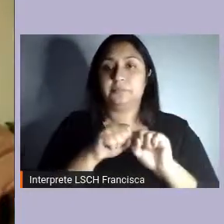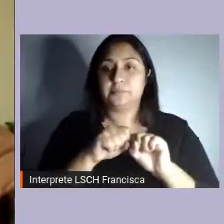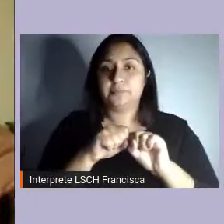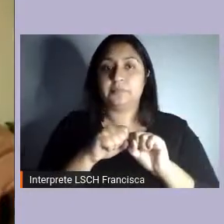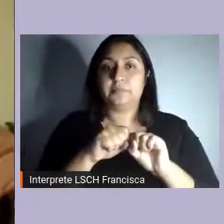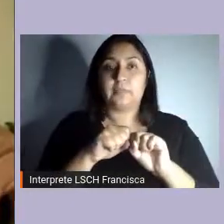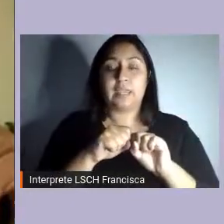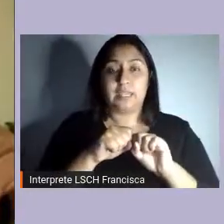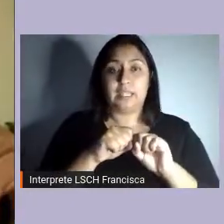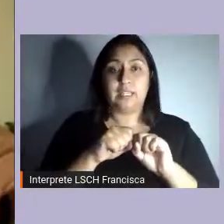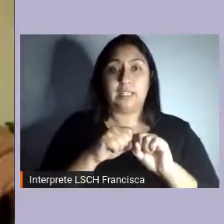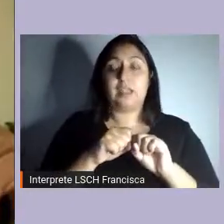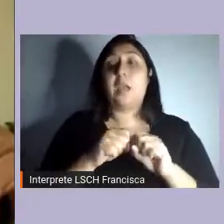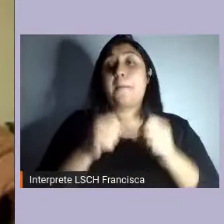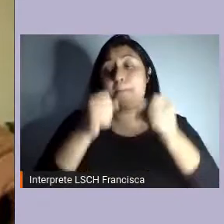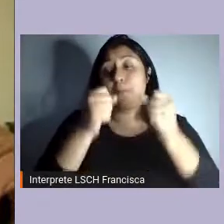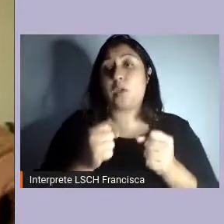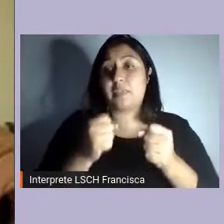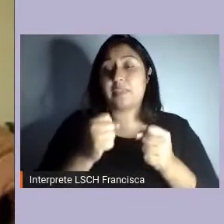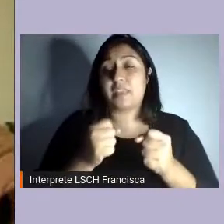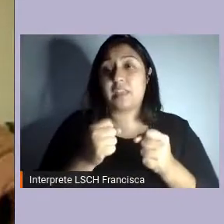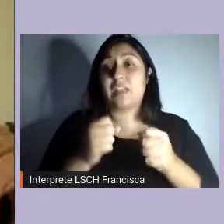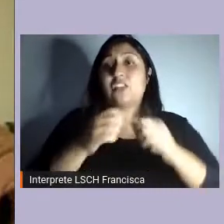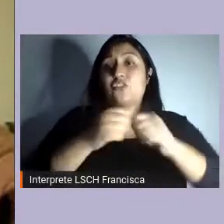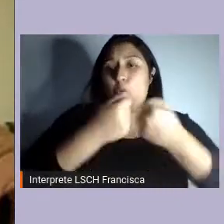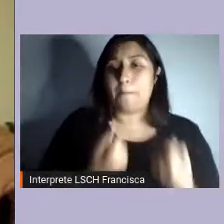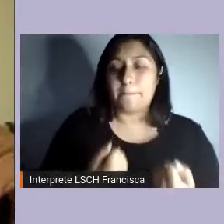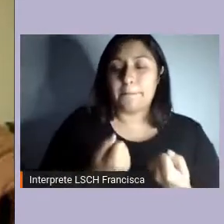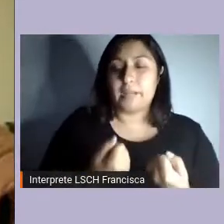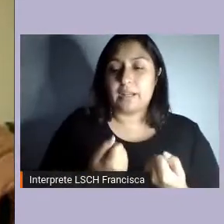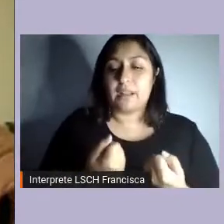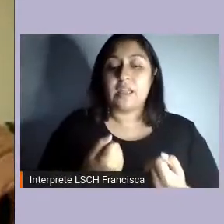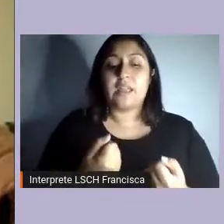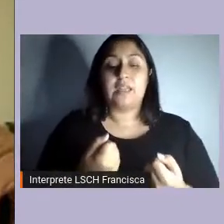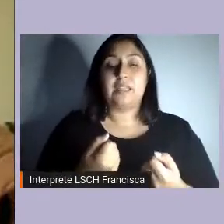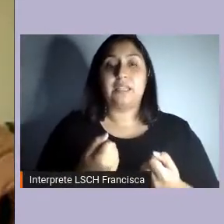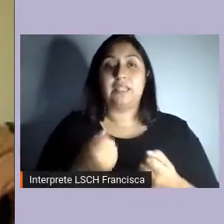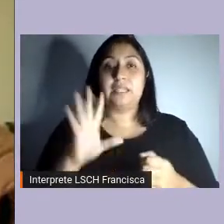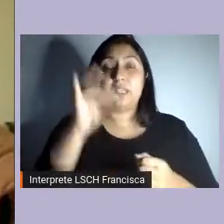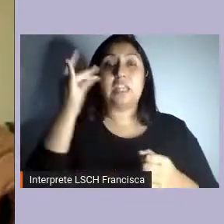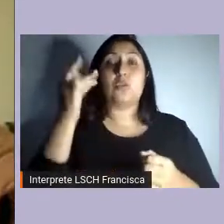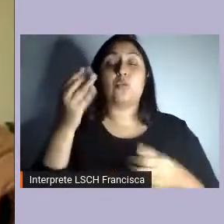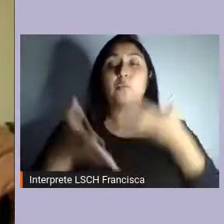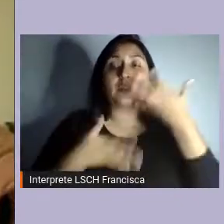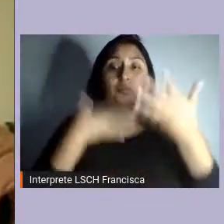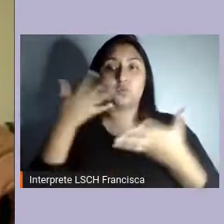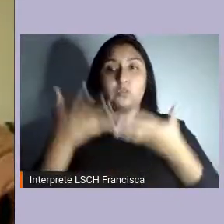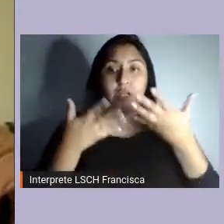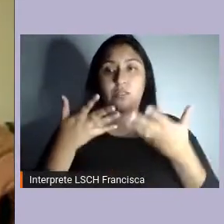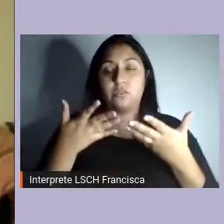como a transgredirla. Ahí también descubre para qué es su canto. Y su canto es...